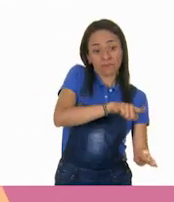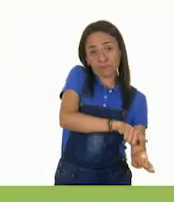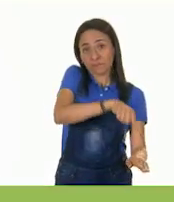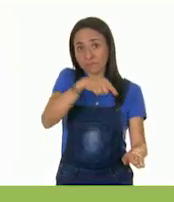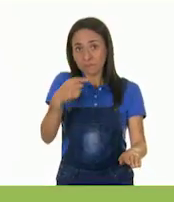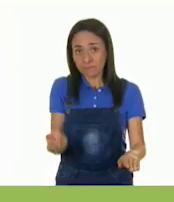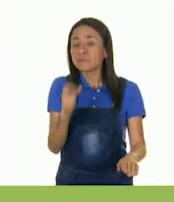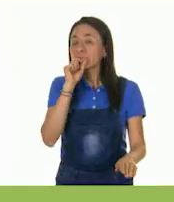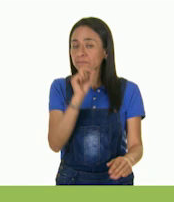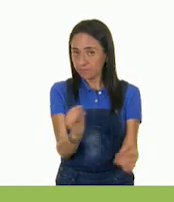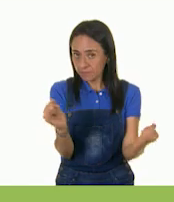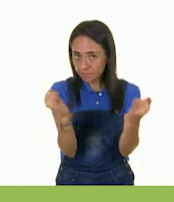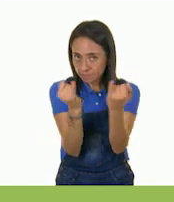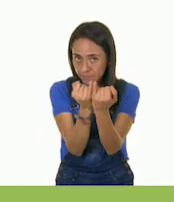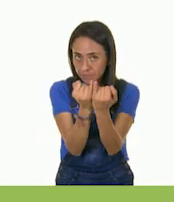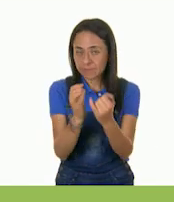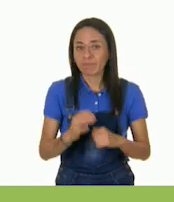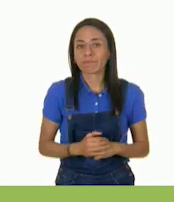de la playera